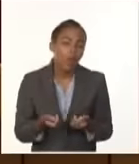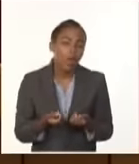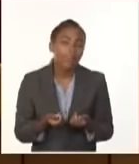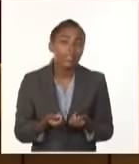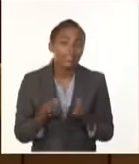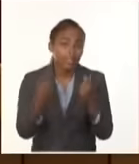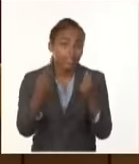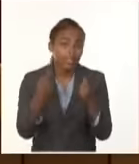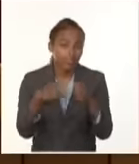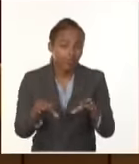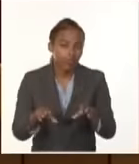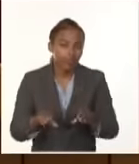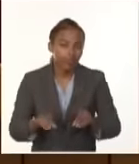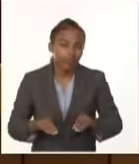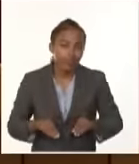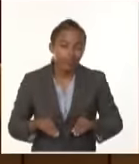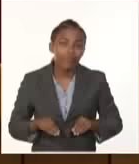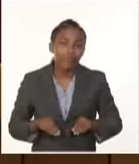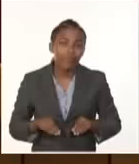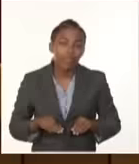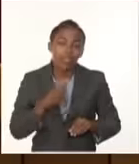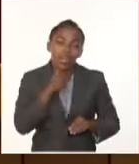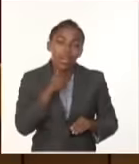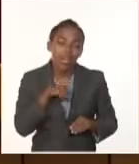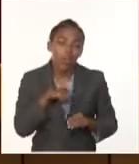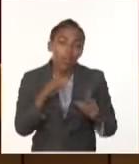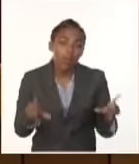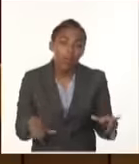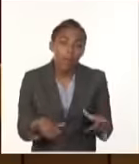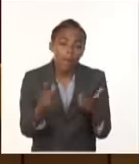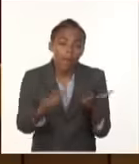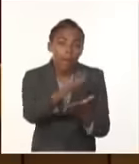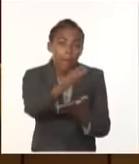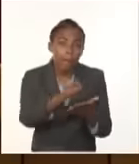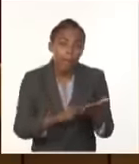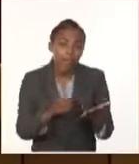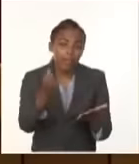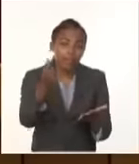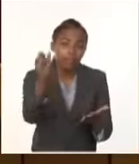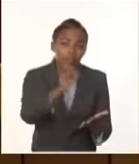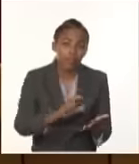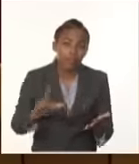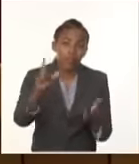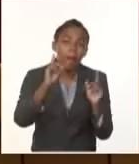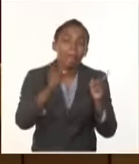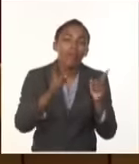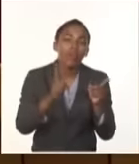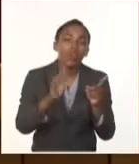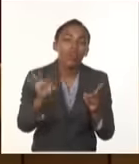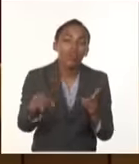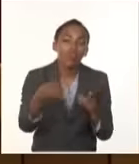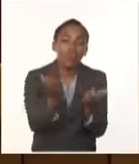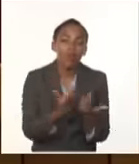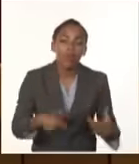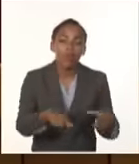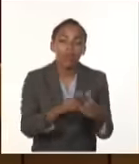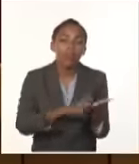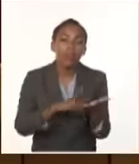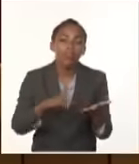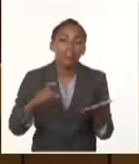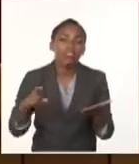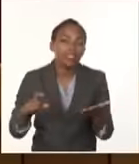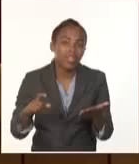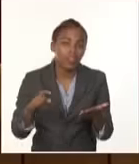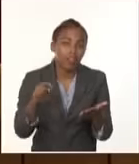reconocer que en el afán por cumplir con los lineamientos de la política económica y social del octavo Congreso del Partido,